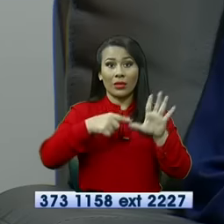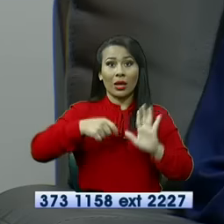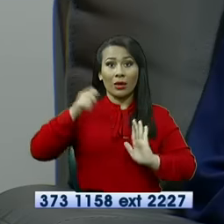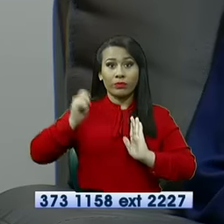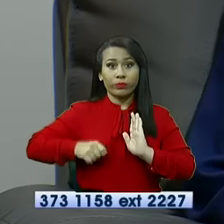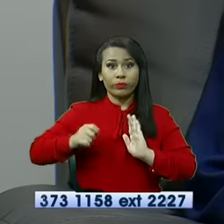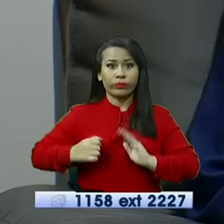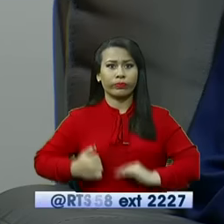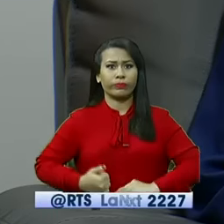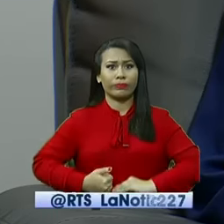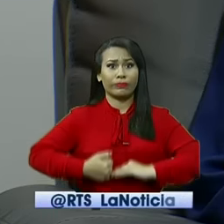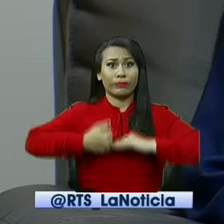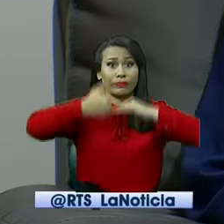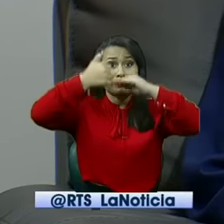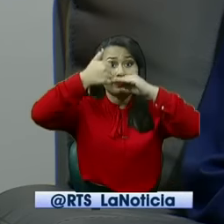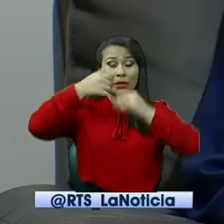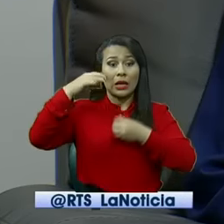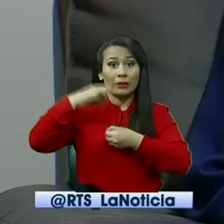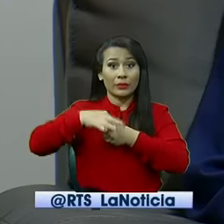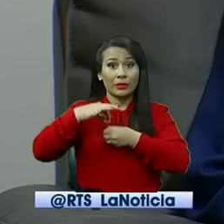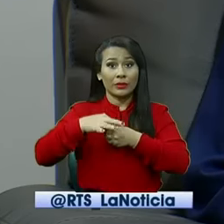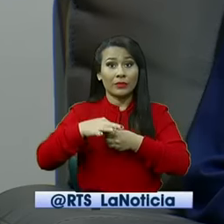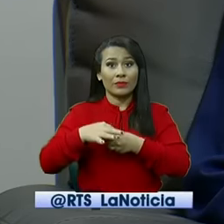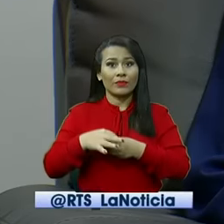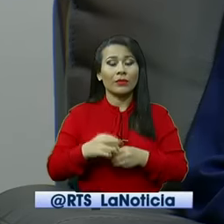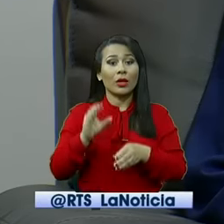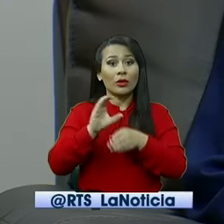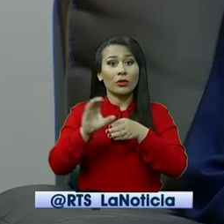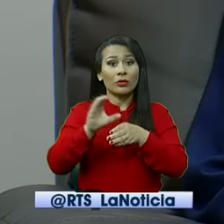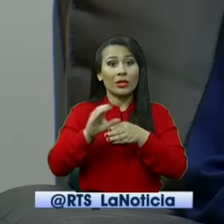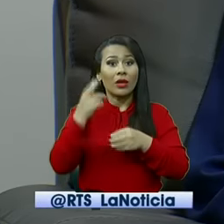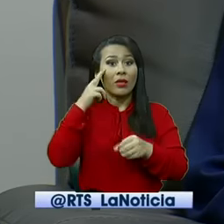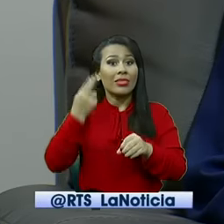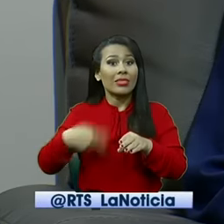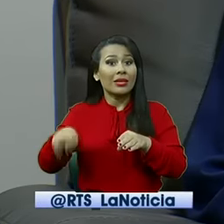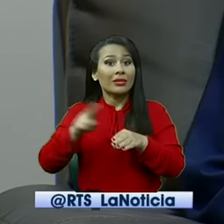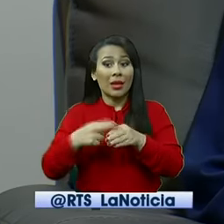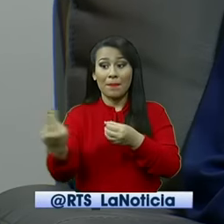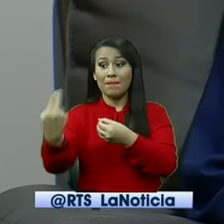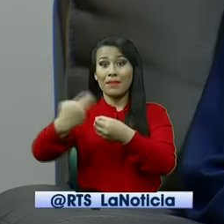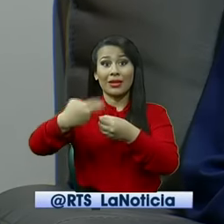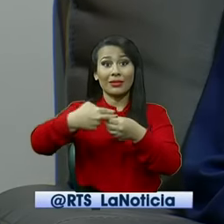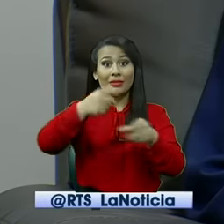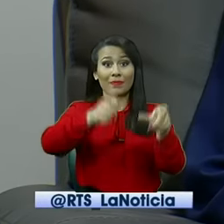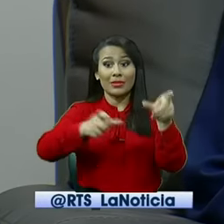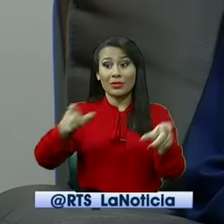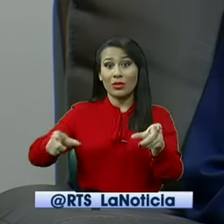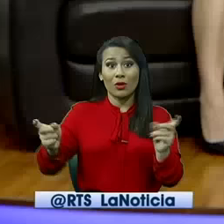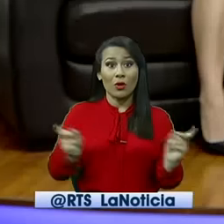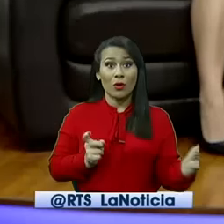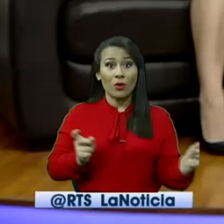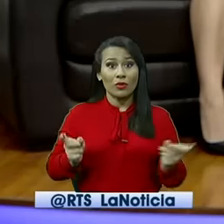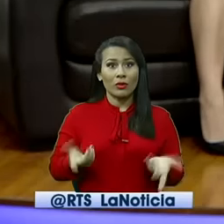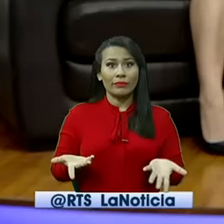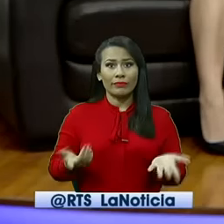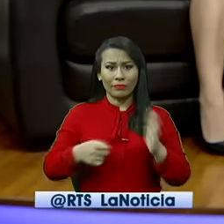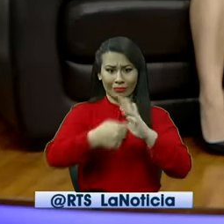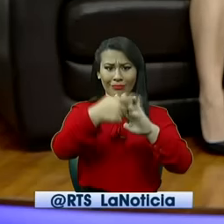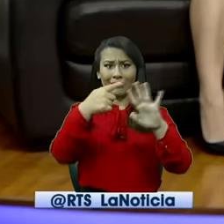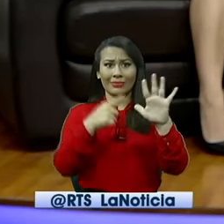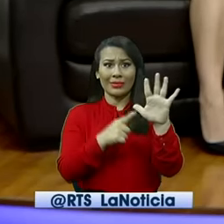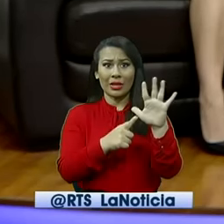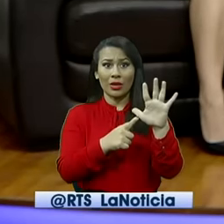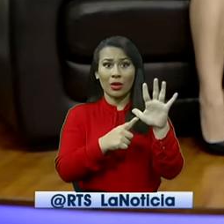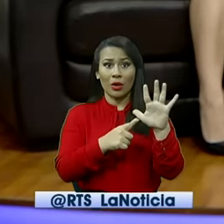contencioso electoral y el Consejo Nacional de participación ciudadana y control social aquello ha funcionado doctor